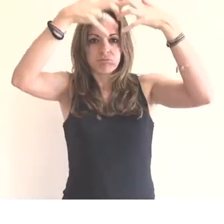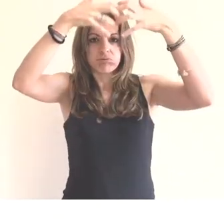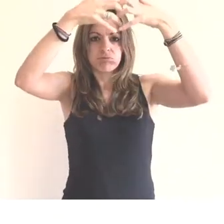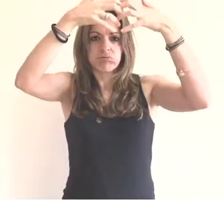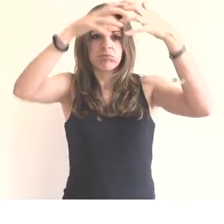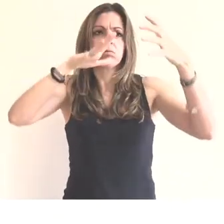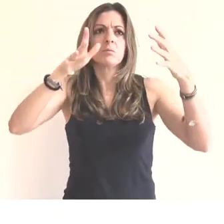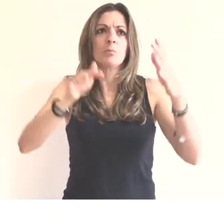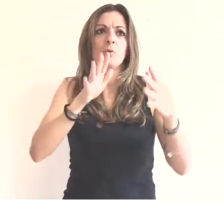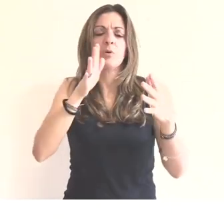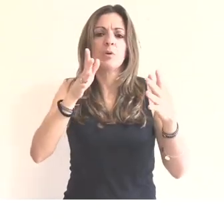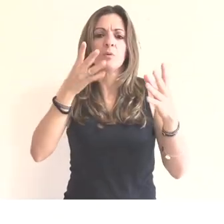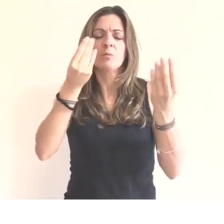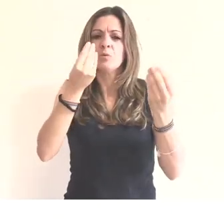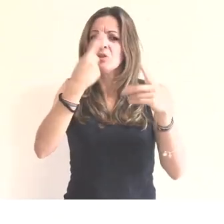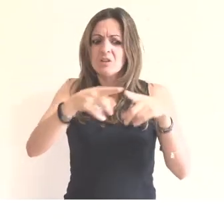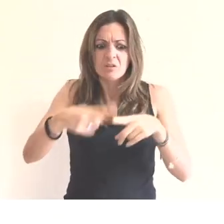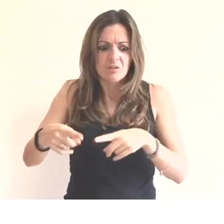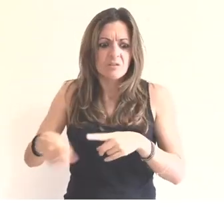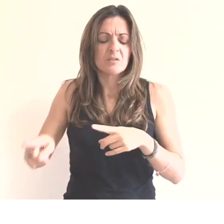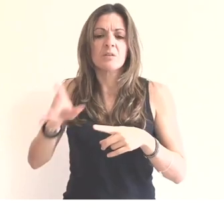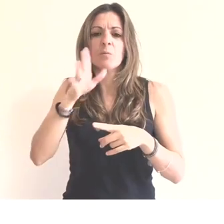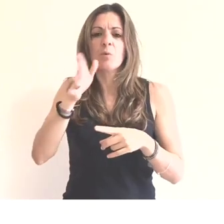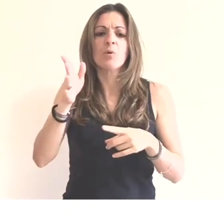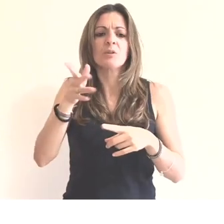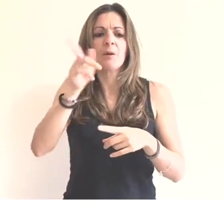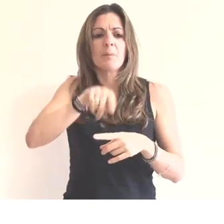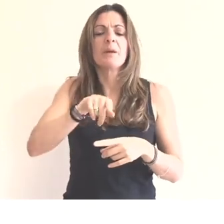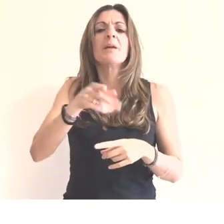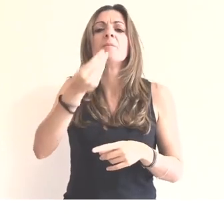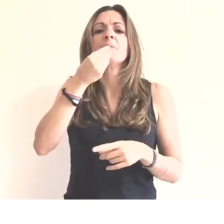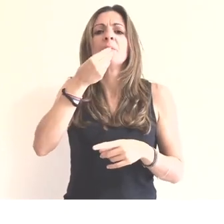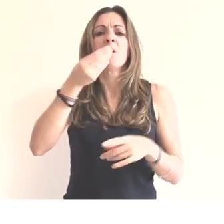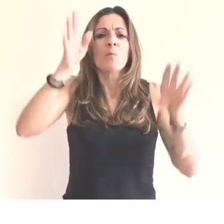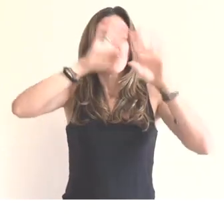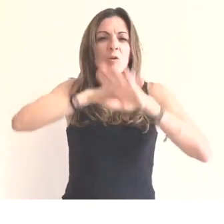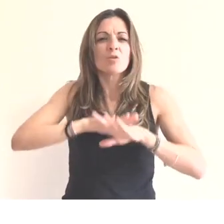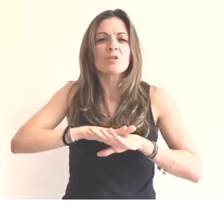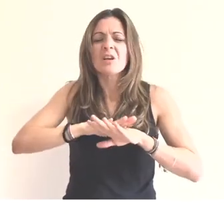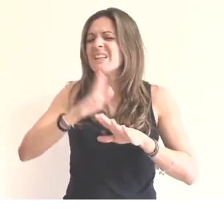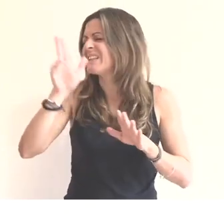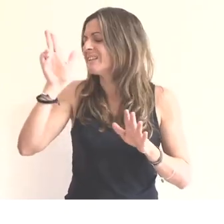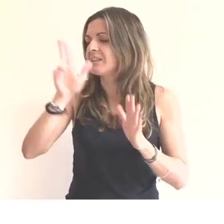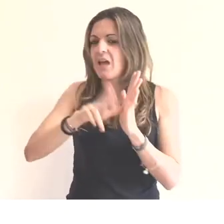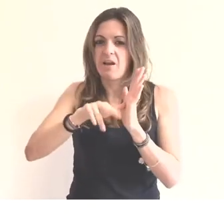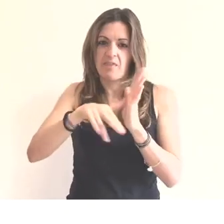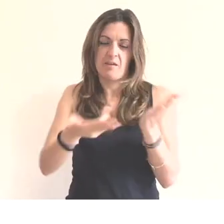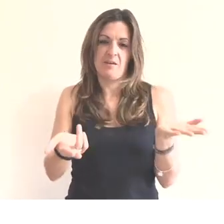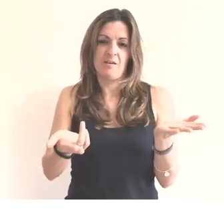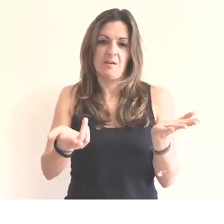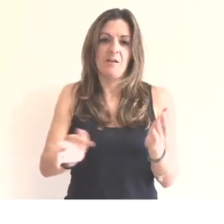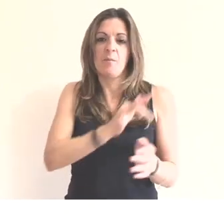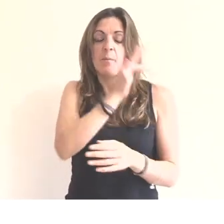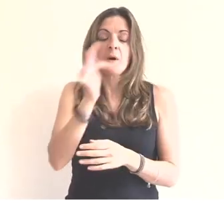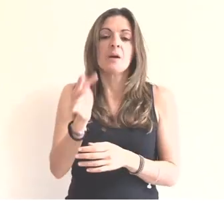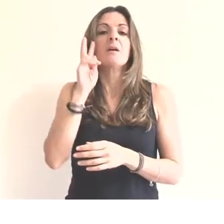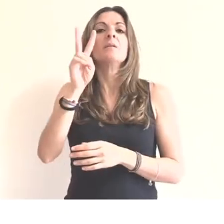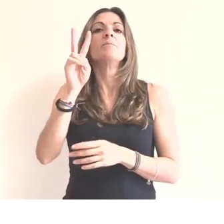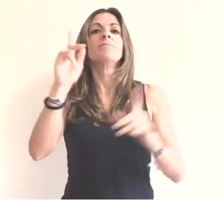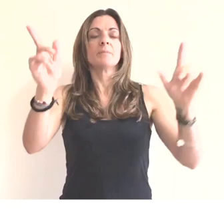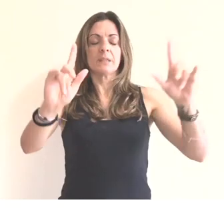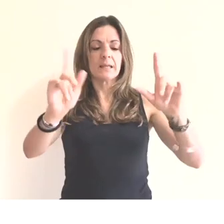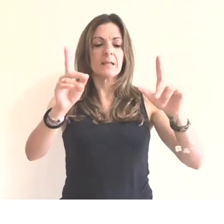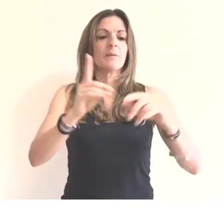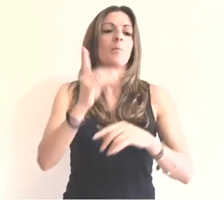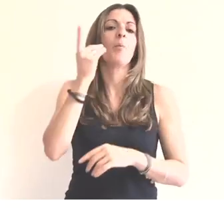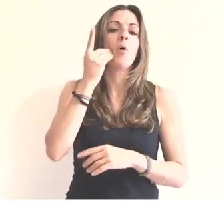unos ritmos que lo que hacen es que cuando llegue la hora de dormir todavía seguimos teniendo la cabeza funcionando, funcionando, funcionando.